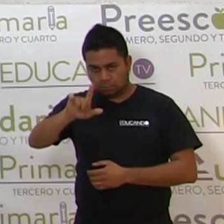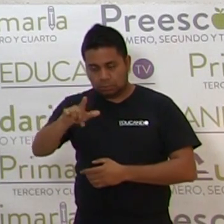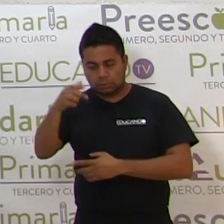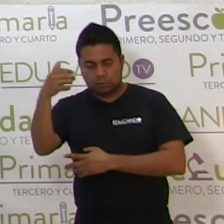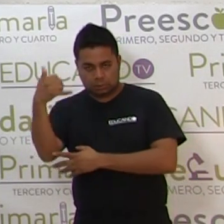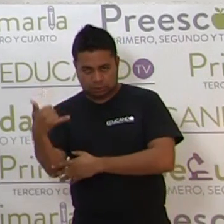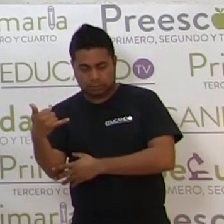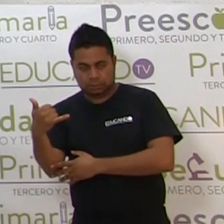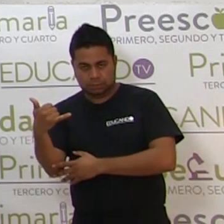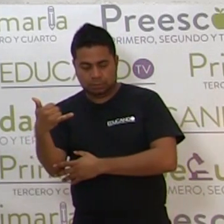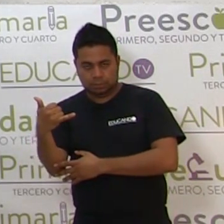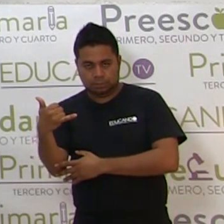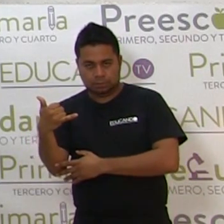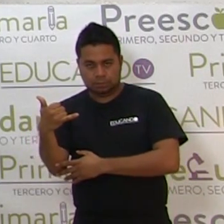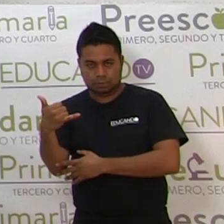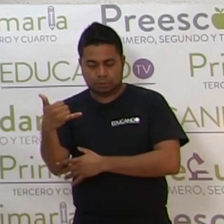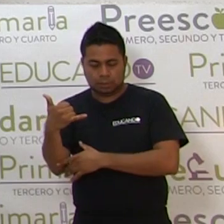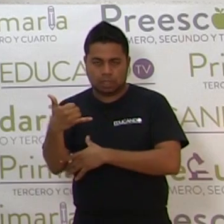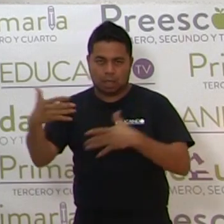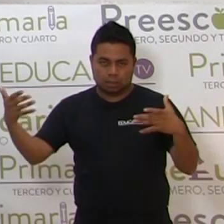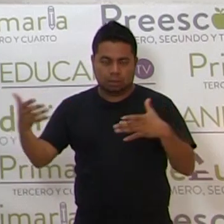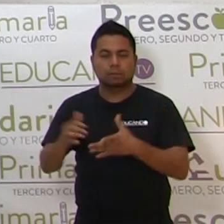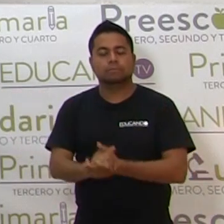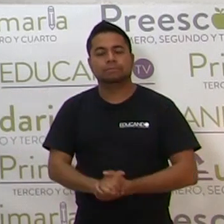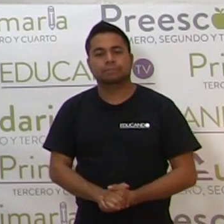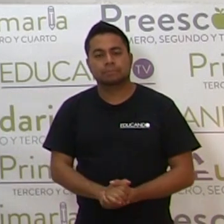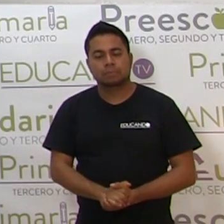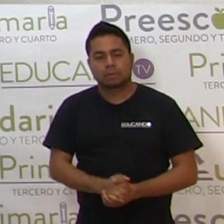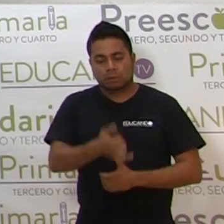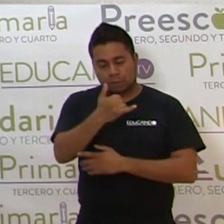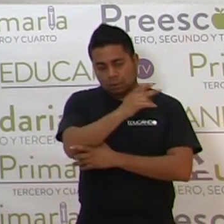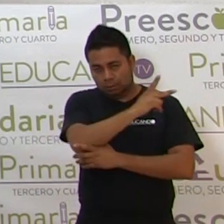y grande.